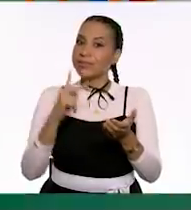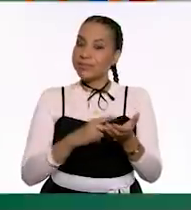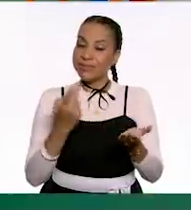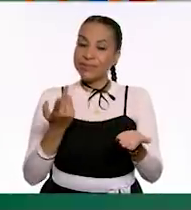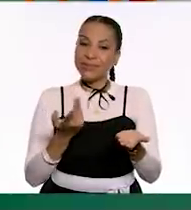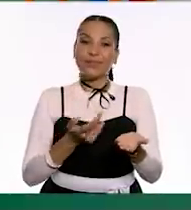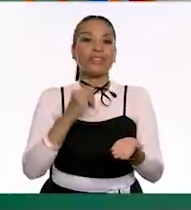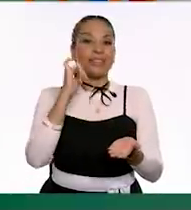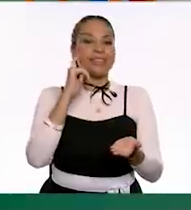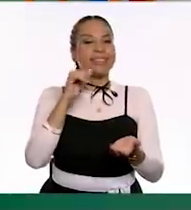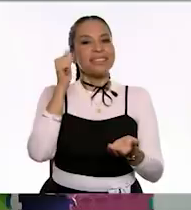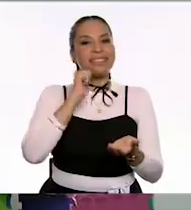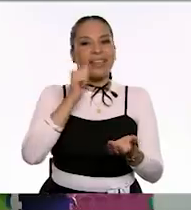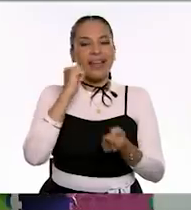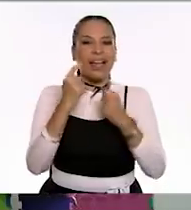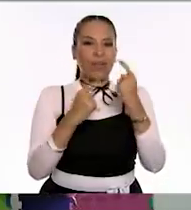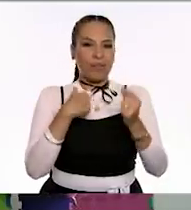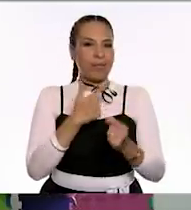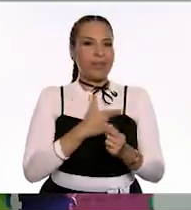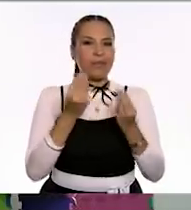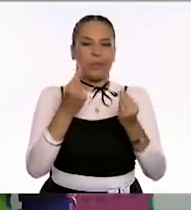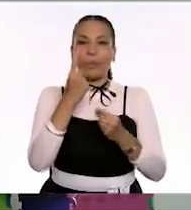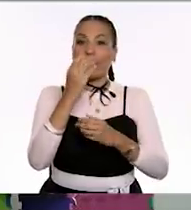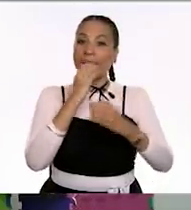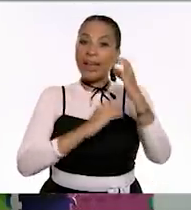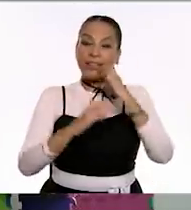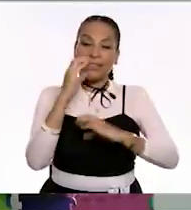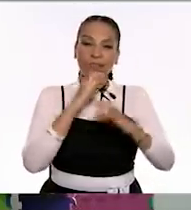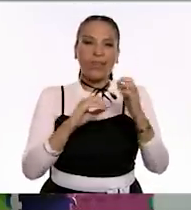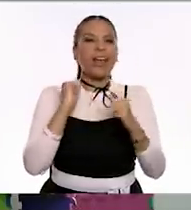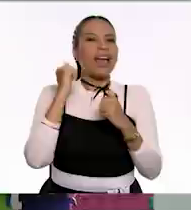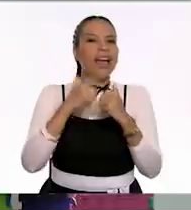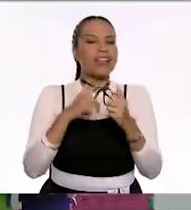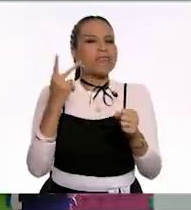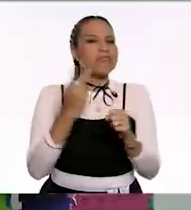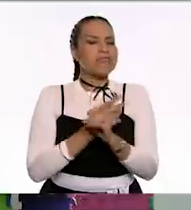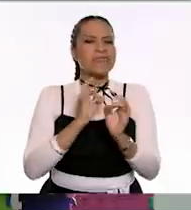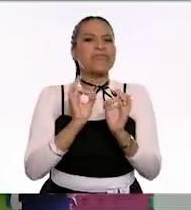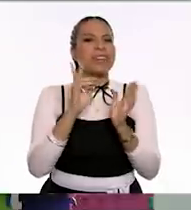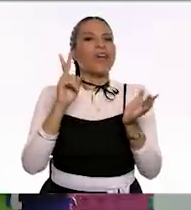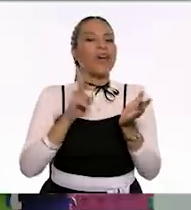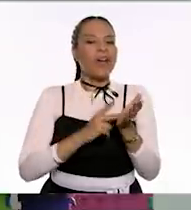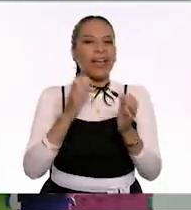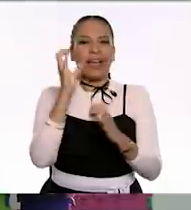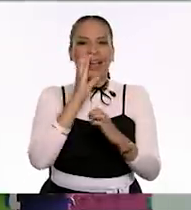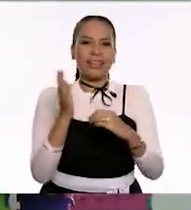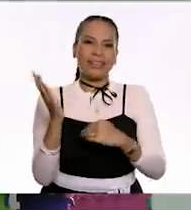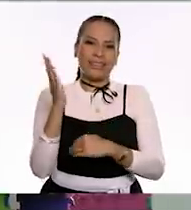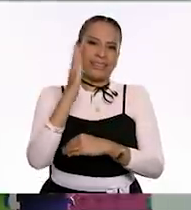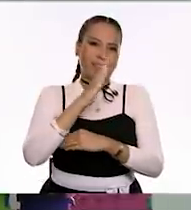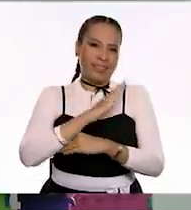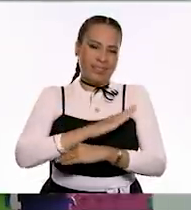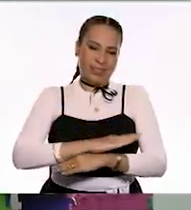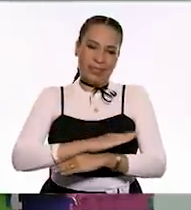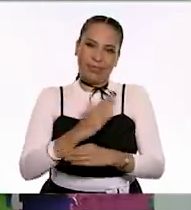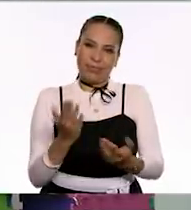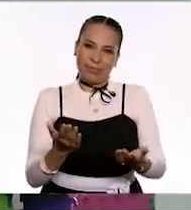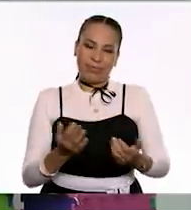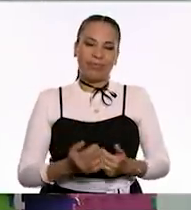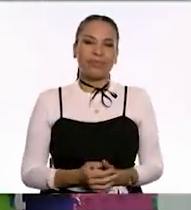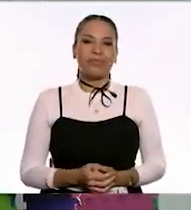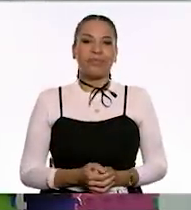Sí, siempre que alguna me gusta mucho una canción, algo me pasa y sin querer la estoy cantando y cantando todo el